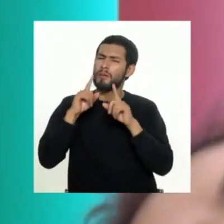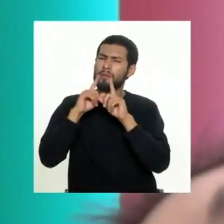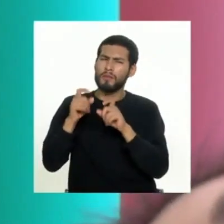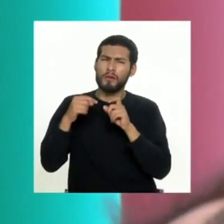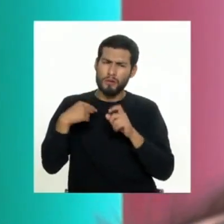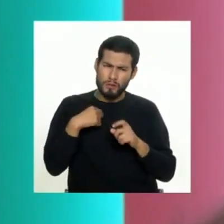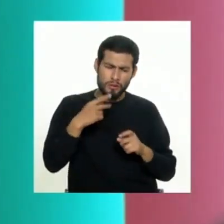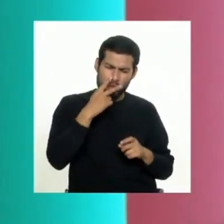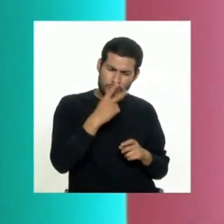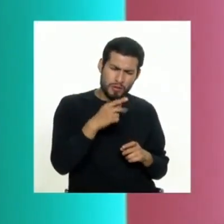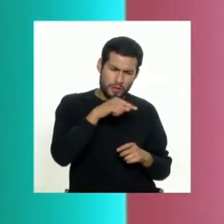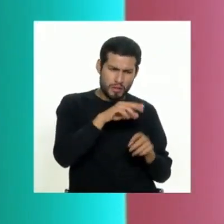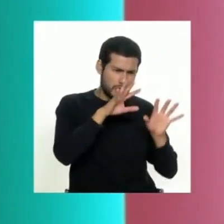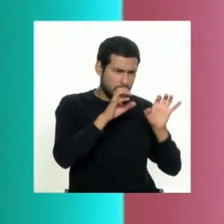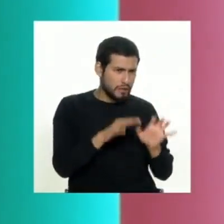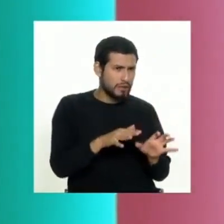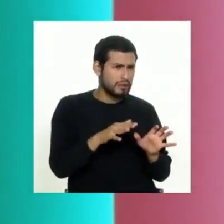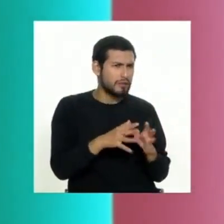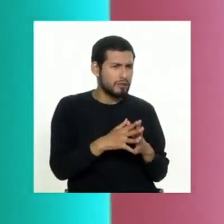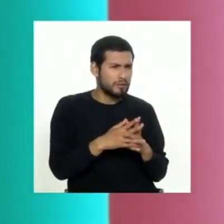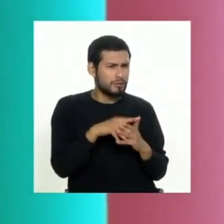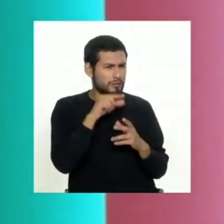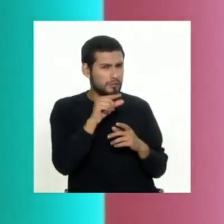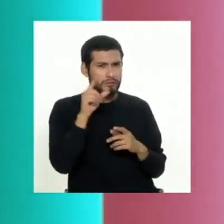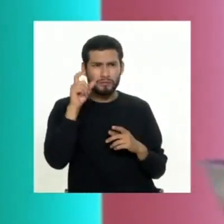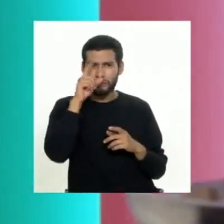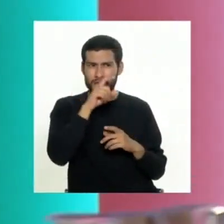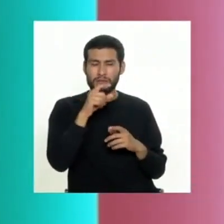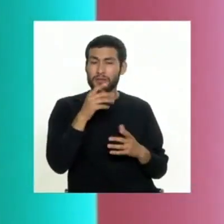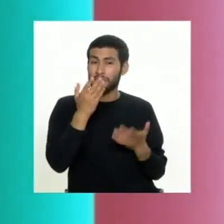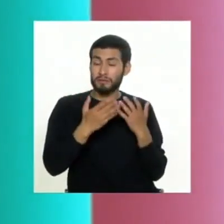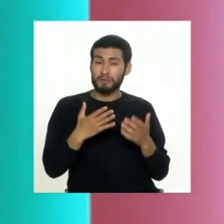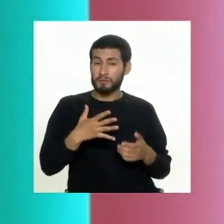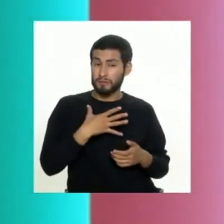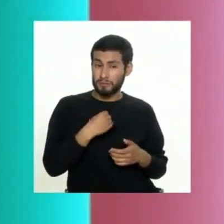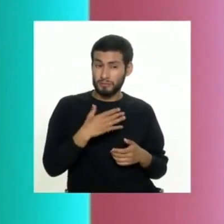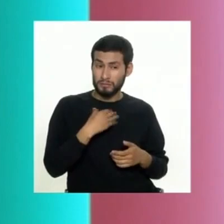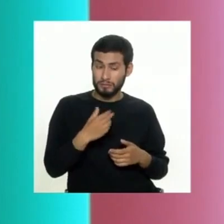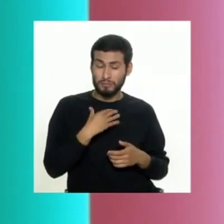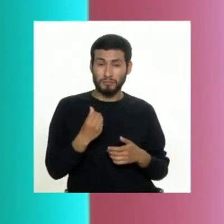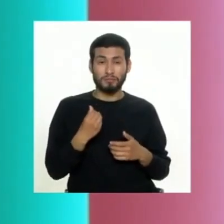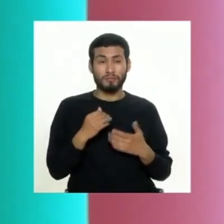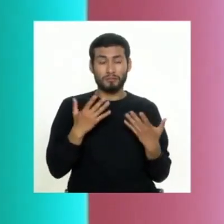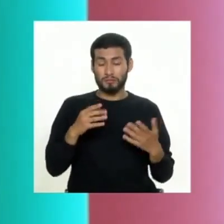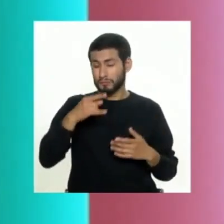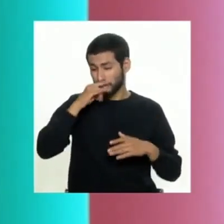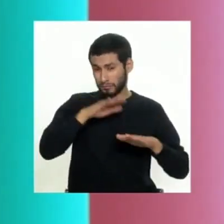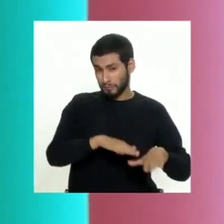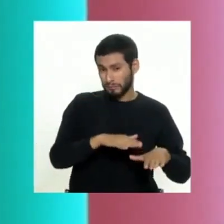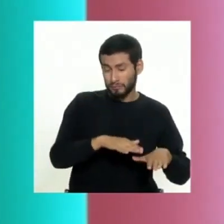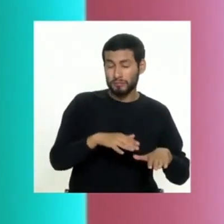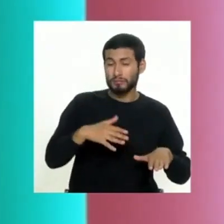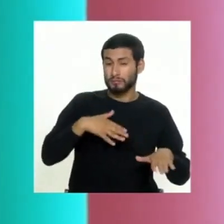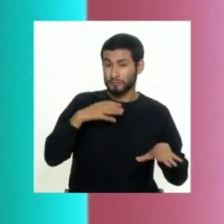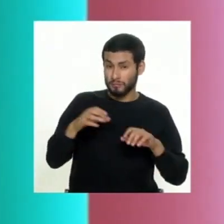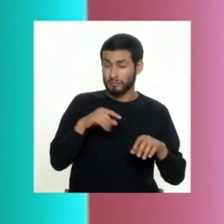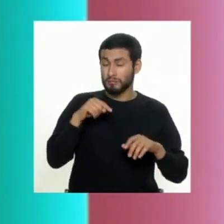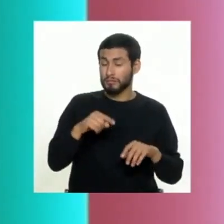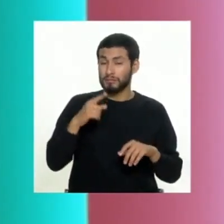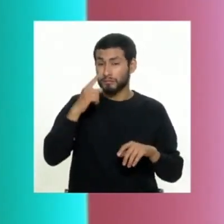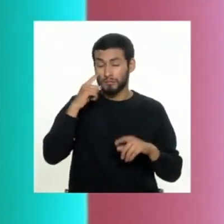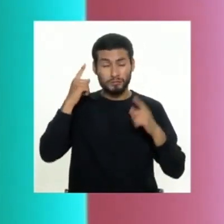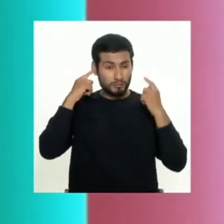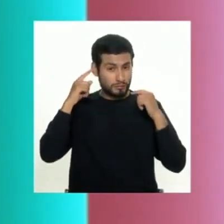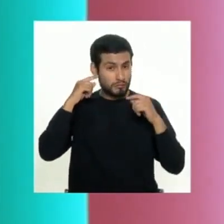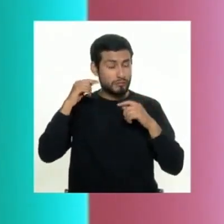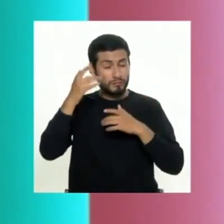visto que el examen es un poco complicado. ¿Hay alguna edad desde los niños se pueden realizar? ¿Presentan laberintitis los